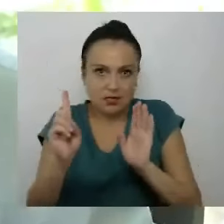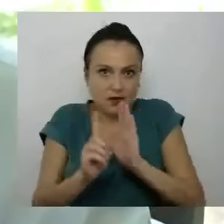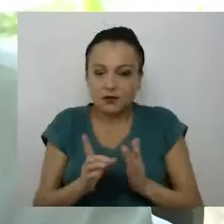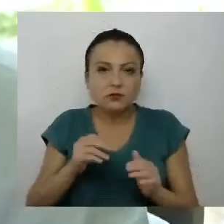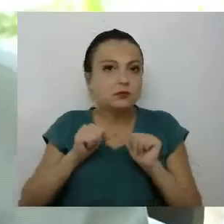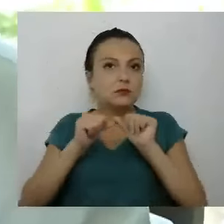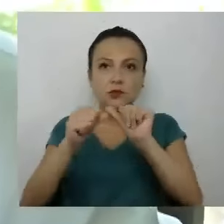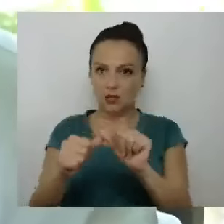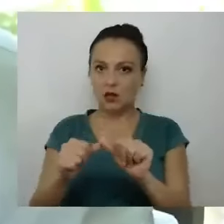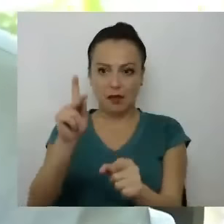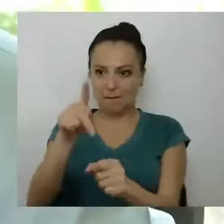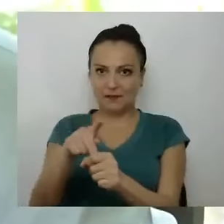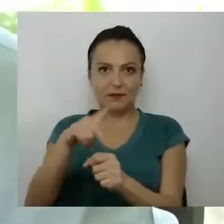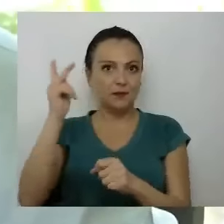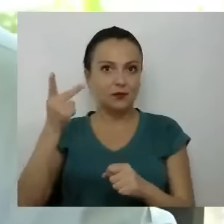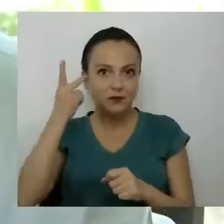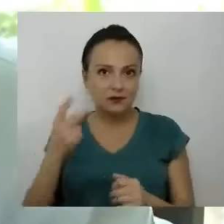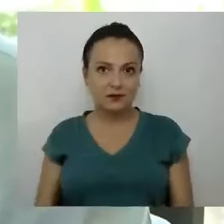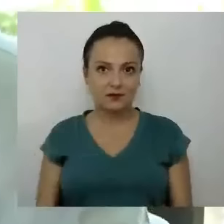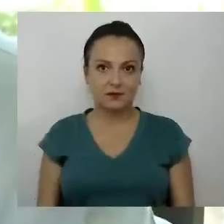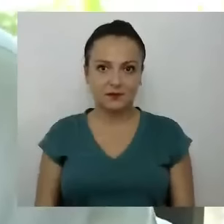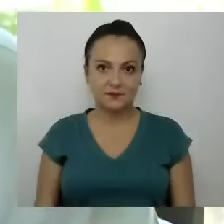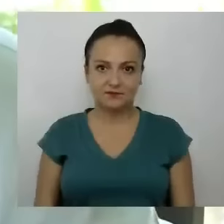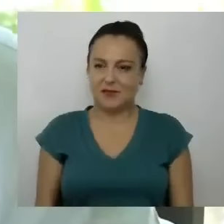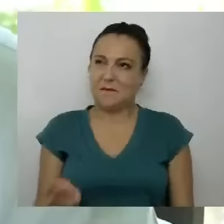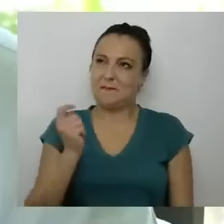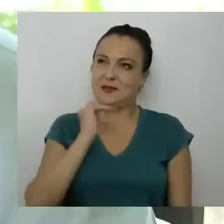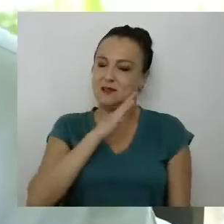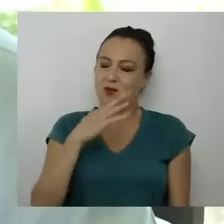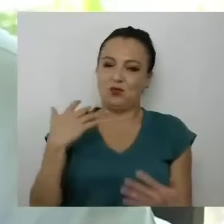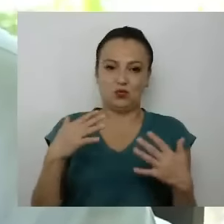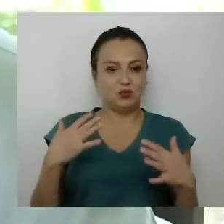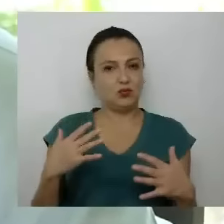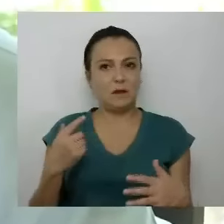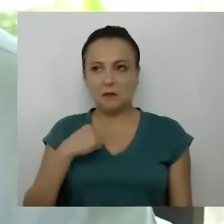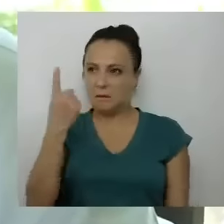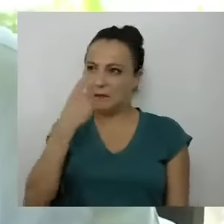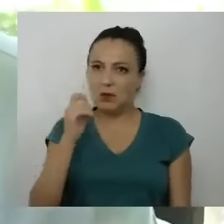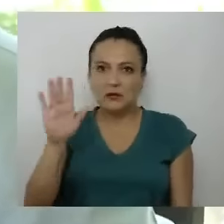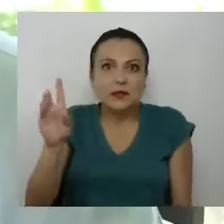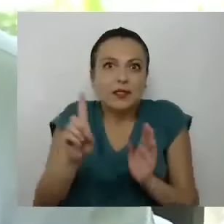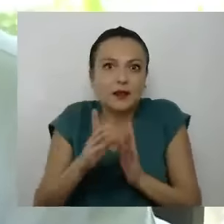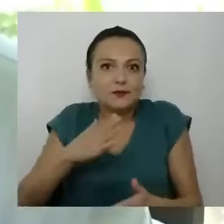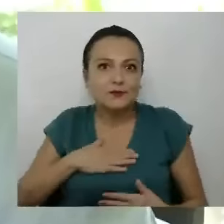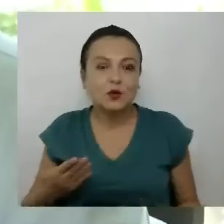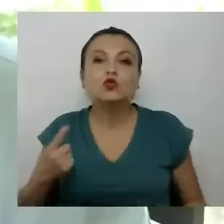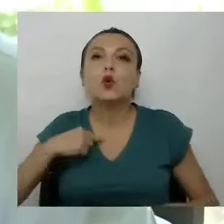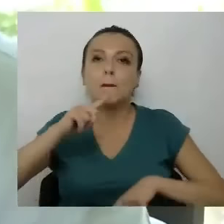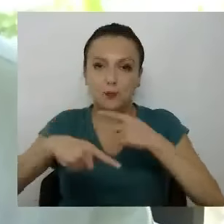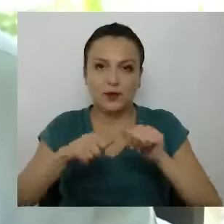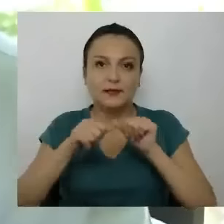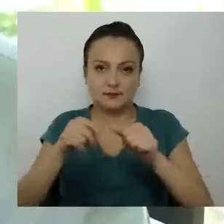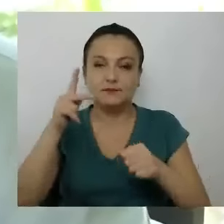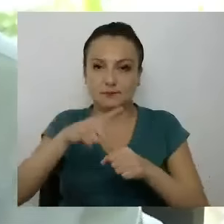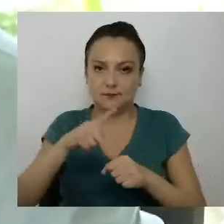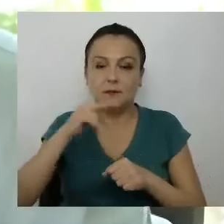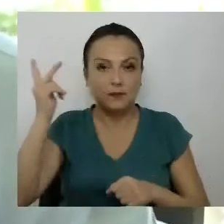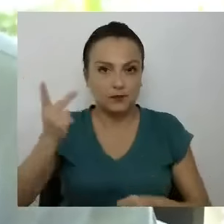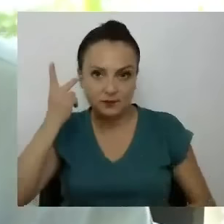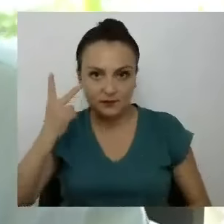a participar en la política. Me extraña profundamente que me cuestionen ese derecho. Yo voy a seguir participando en